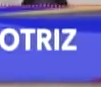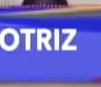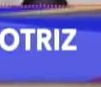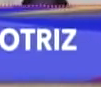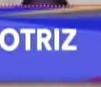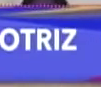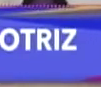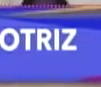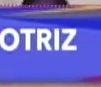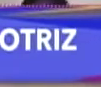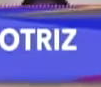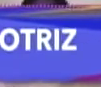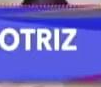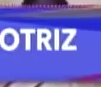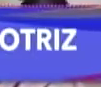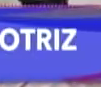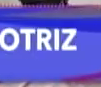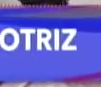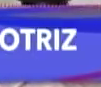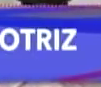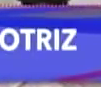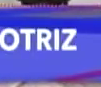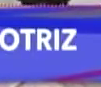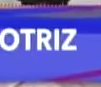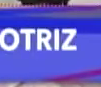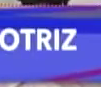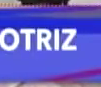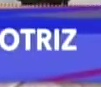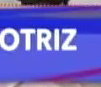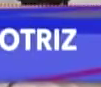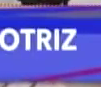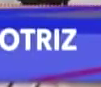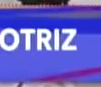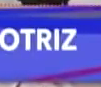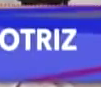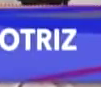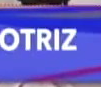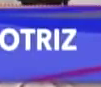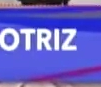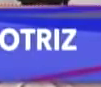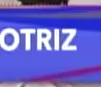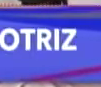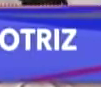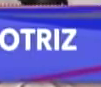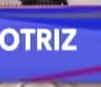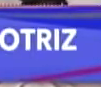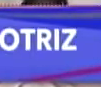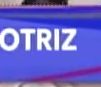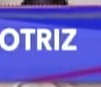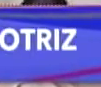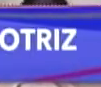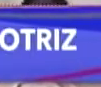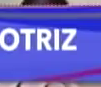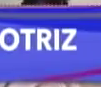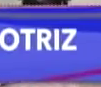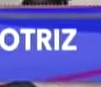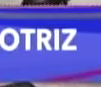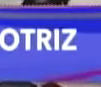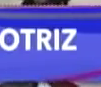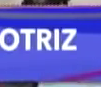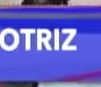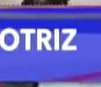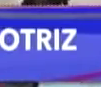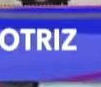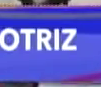el fondo especial para reimpulsar el sector, el incentivo fiscal, que es primordial porque